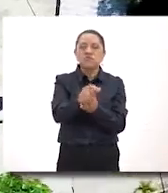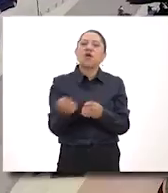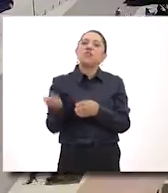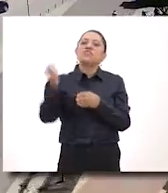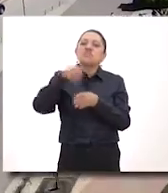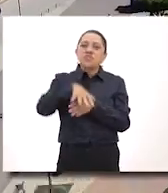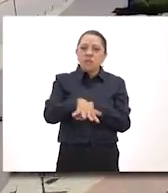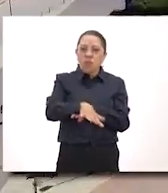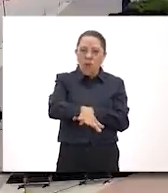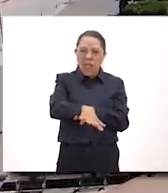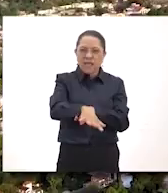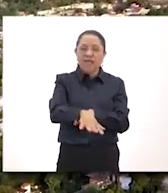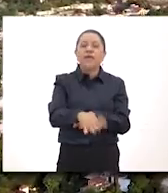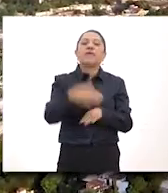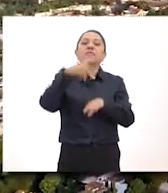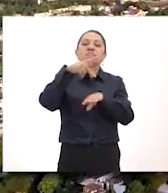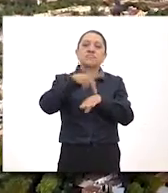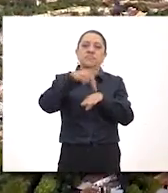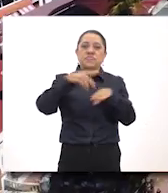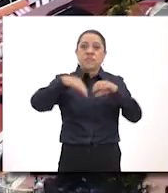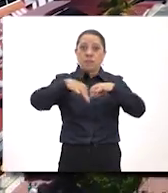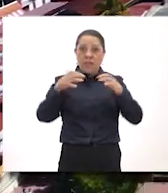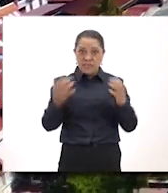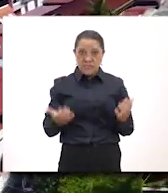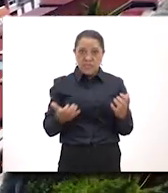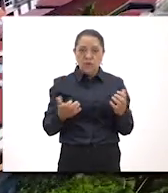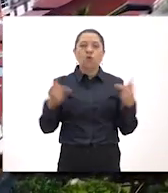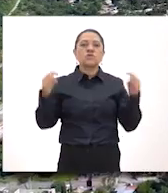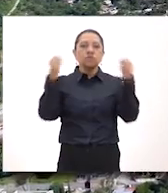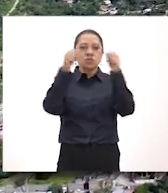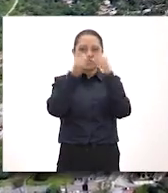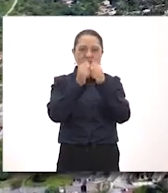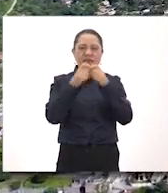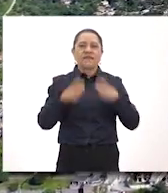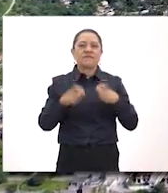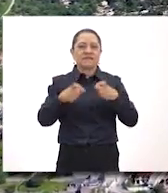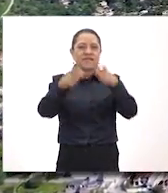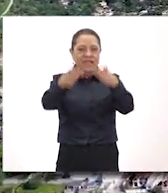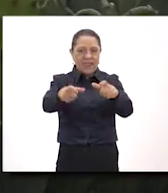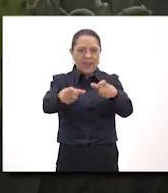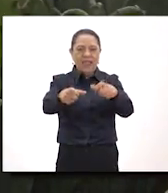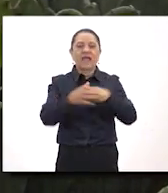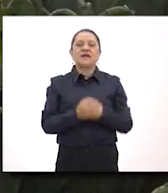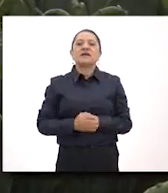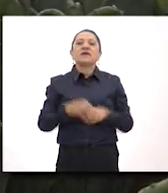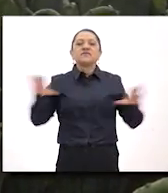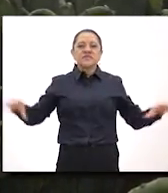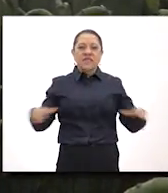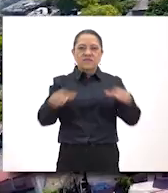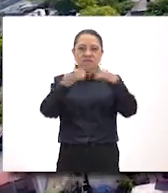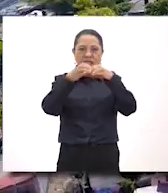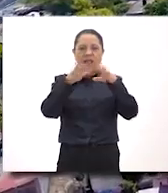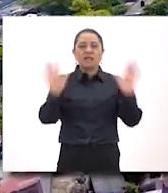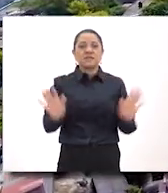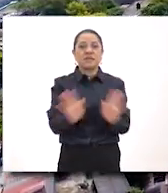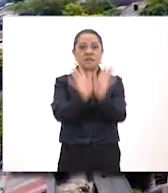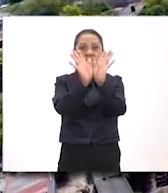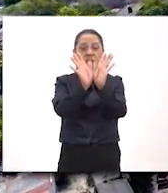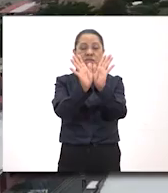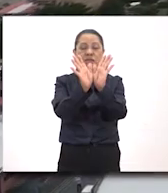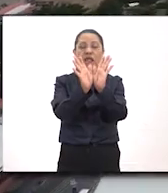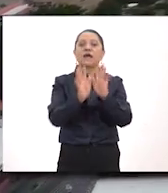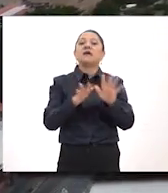Temuac, Tepalcingo, Tepoztlán, Tetecala, Tetela del Volcán, Tlalnepantla,